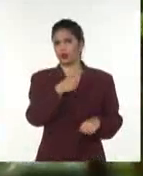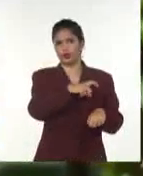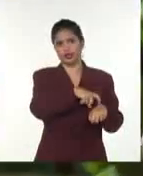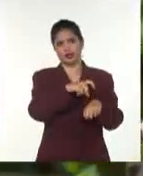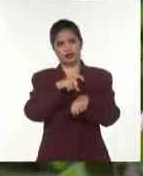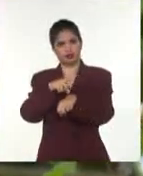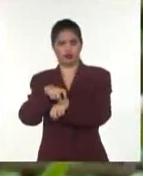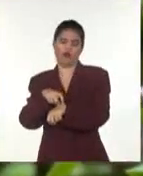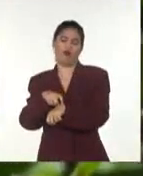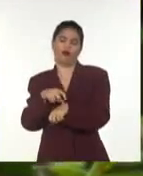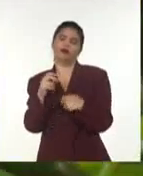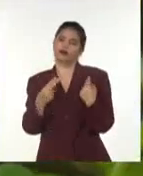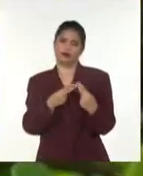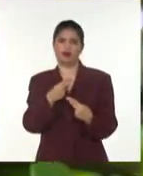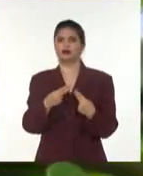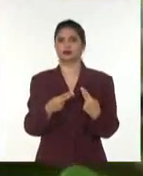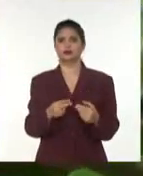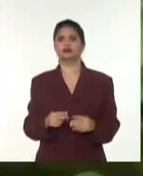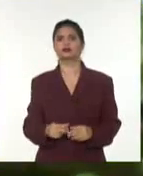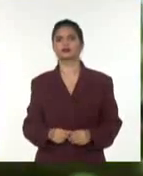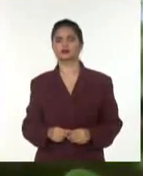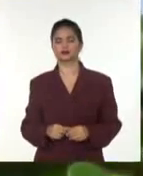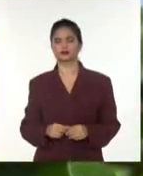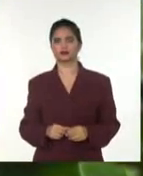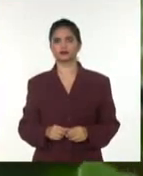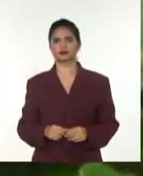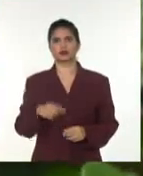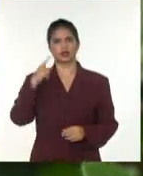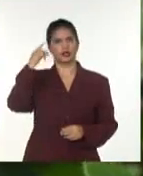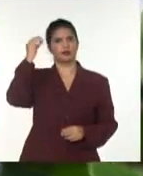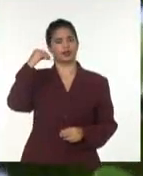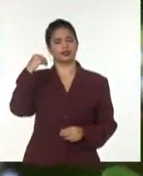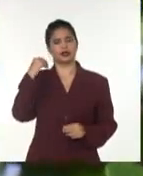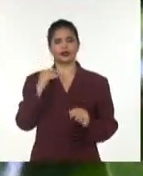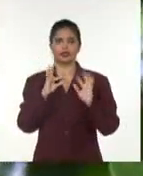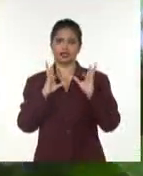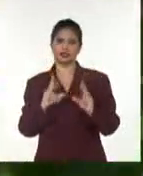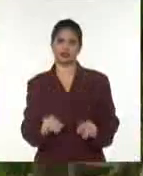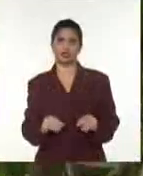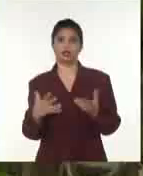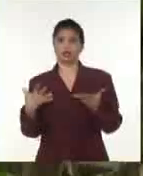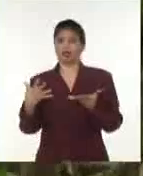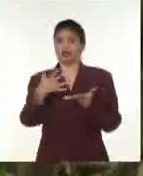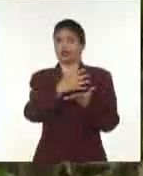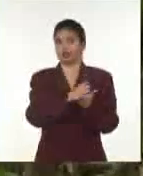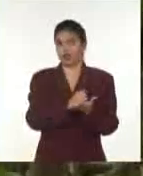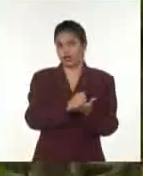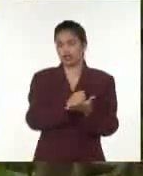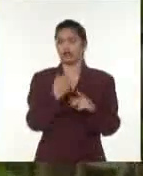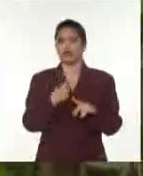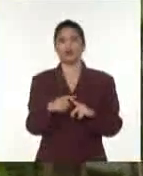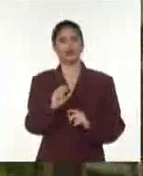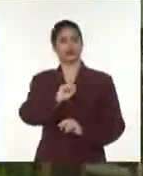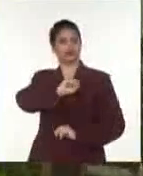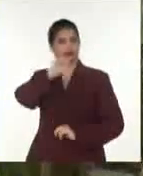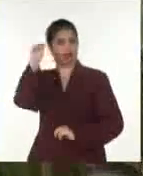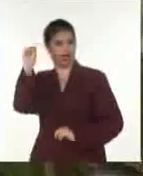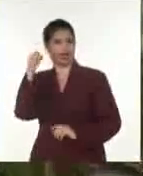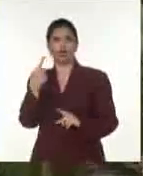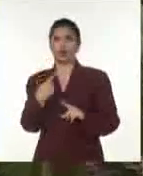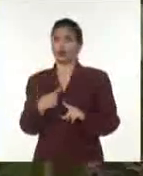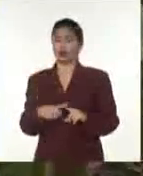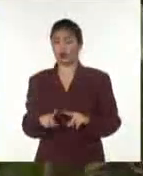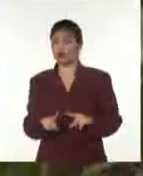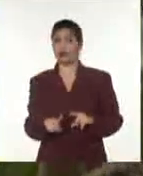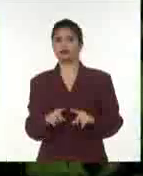poder determinar, ¿no?, esta cantidad, las emisiones, las ganancias y las pérdidas, usted tiene que tener como mínimo de